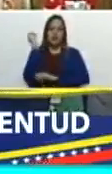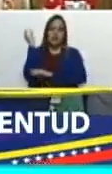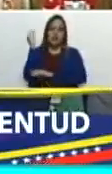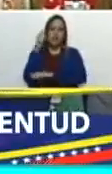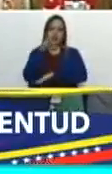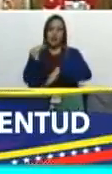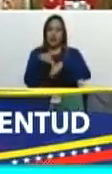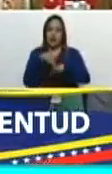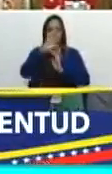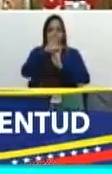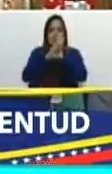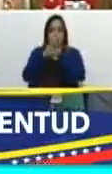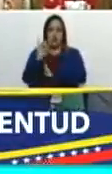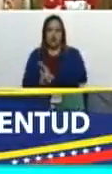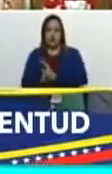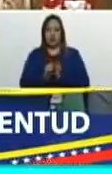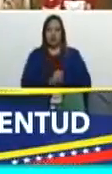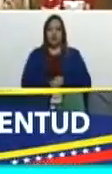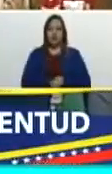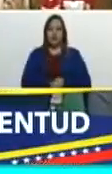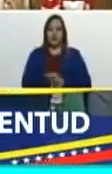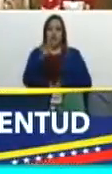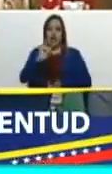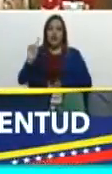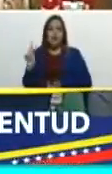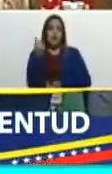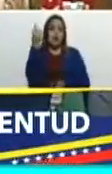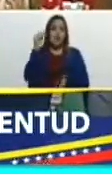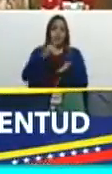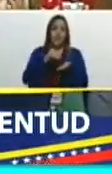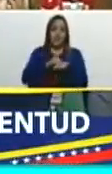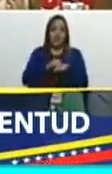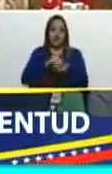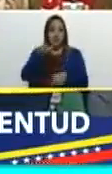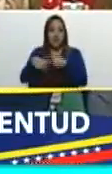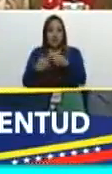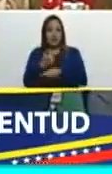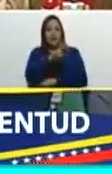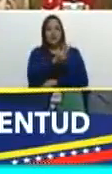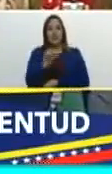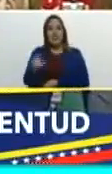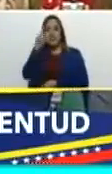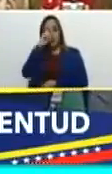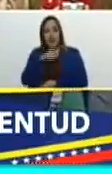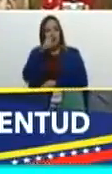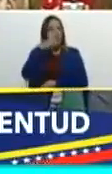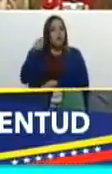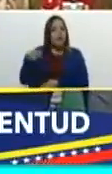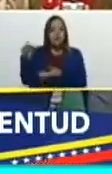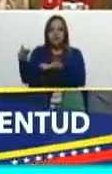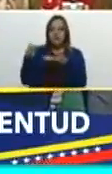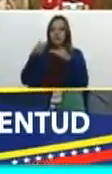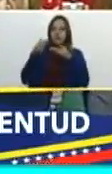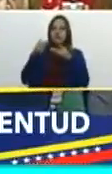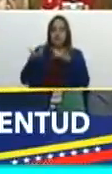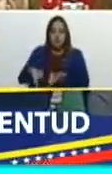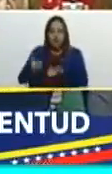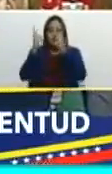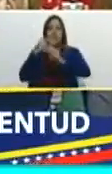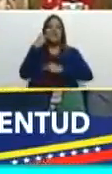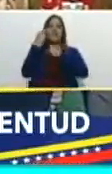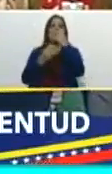nacional constituyente. Y fue la primera vez en 2 siglos que al pueblo se le dio voz, que el